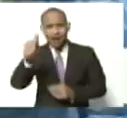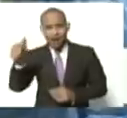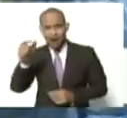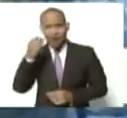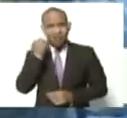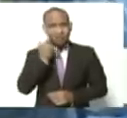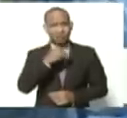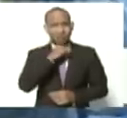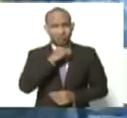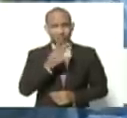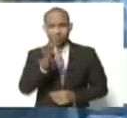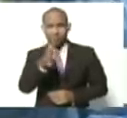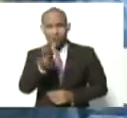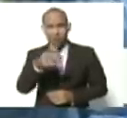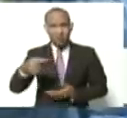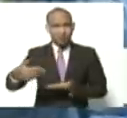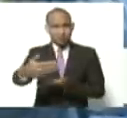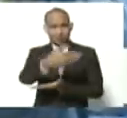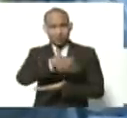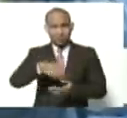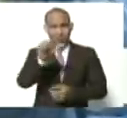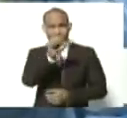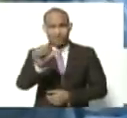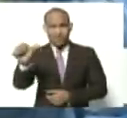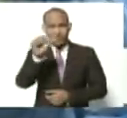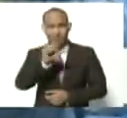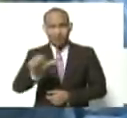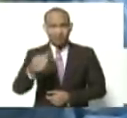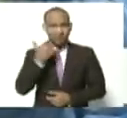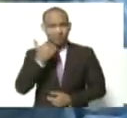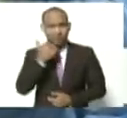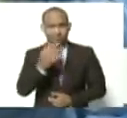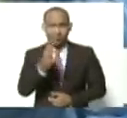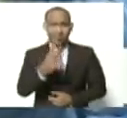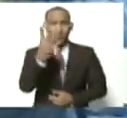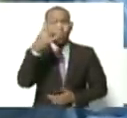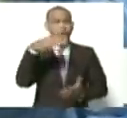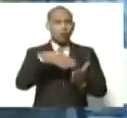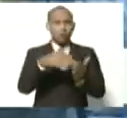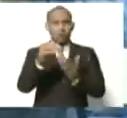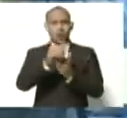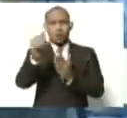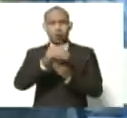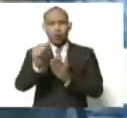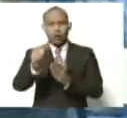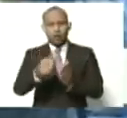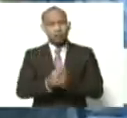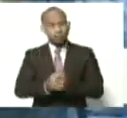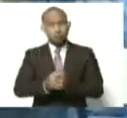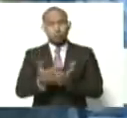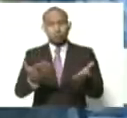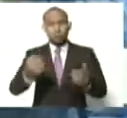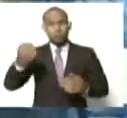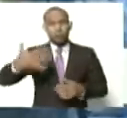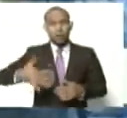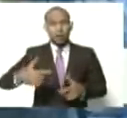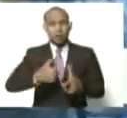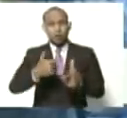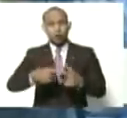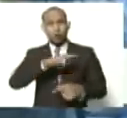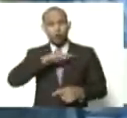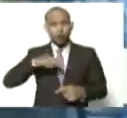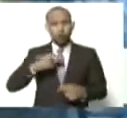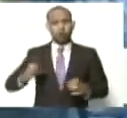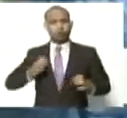que contar para su terapia semanal con cerca de $4,000. Por eso estamos de fiesta, por eso estamos